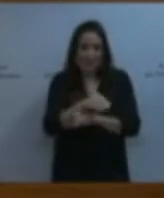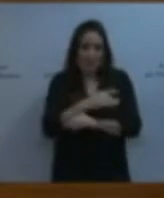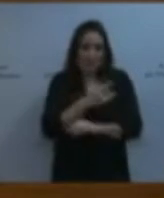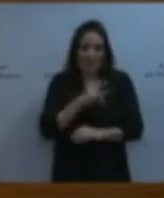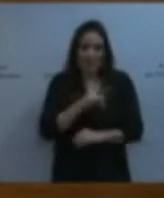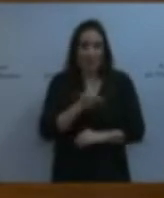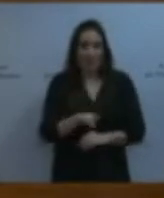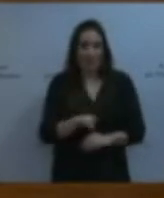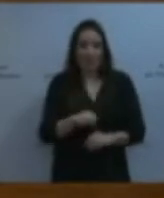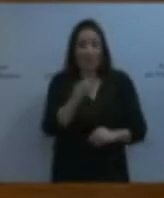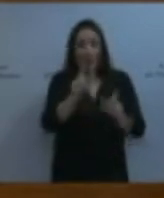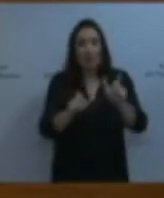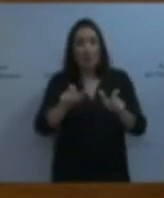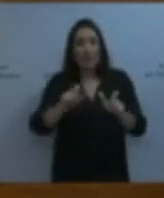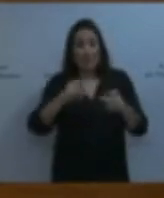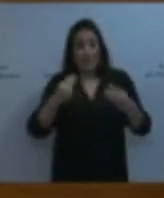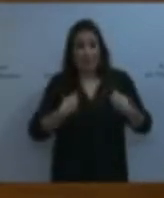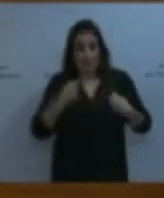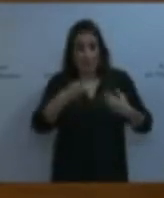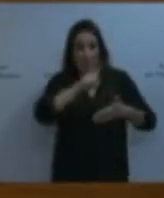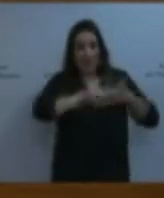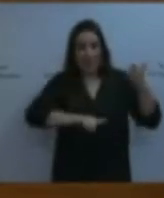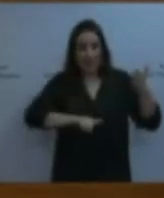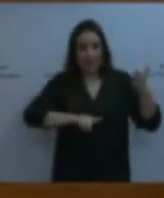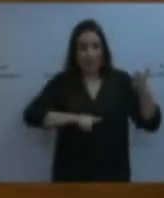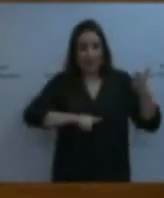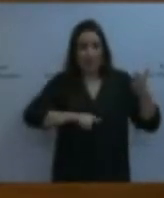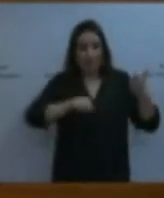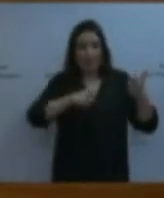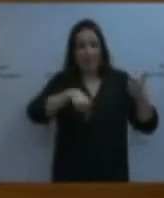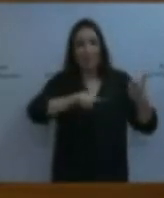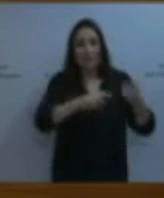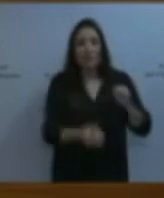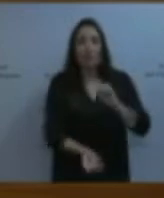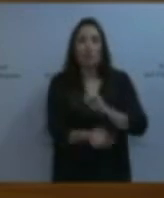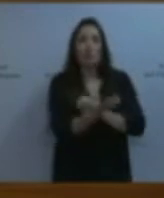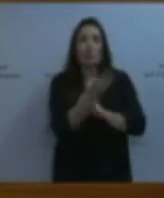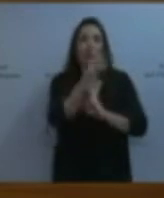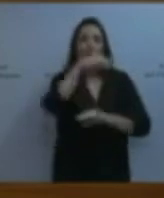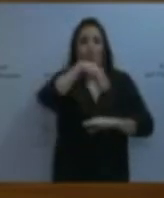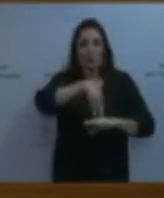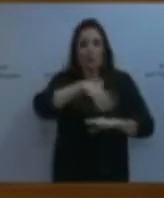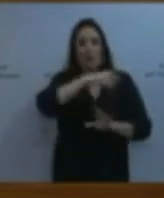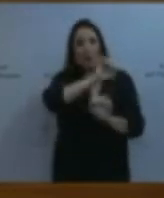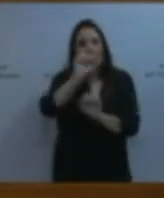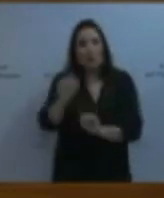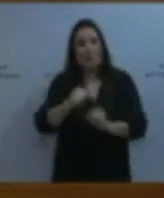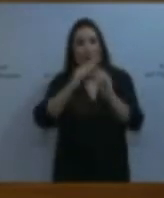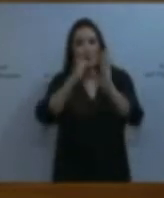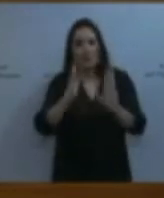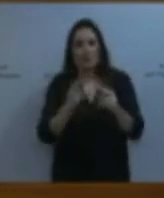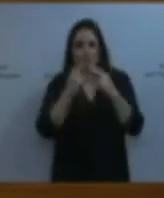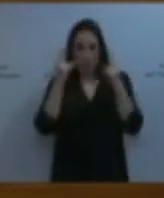peor casero que se puede tener en Asturias, Vipasa, ha constituido una plataforma en defensa de las viviendas